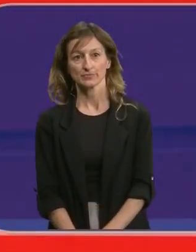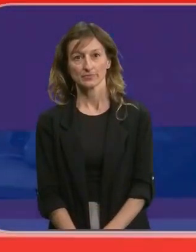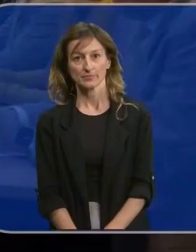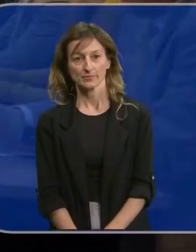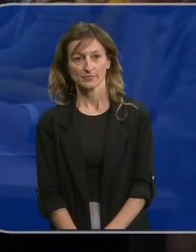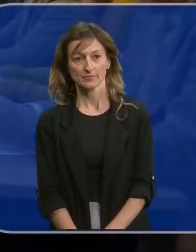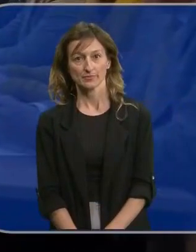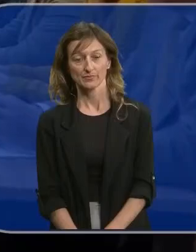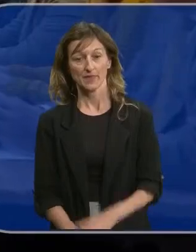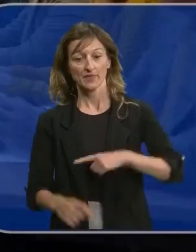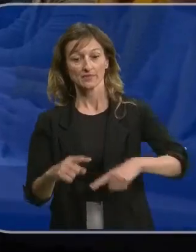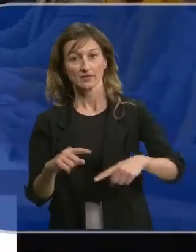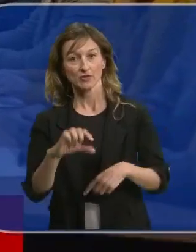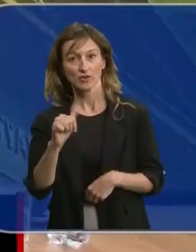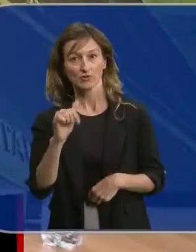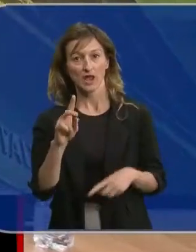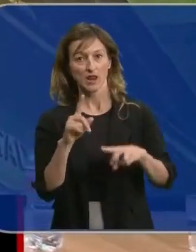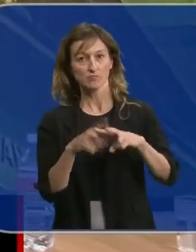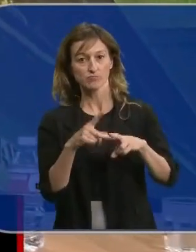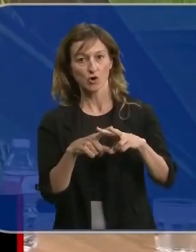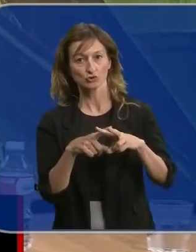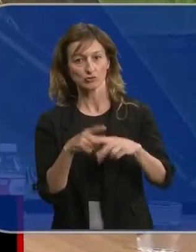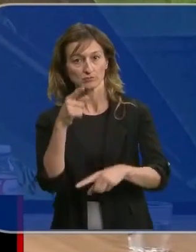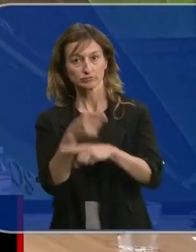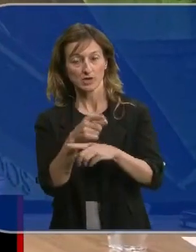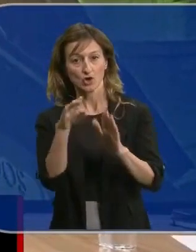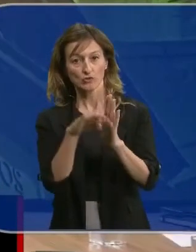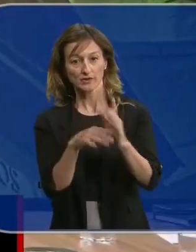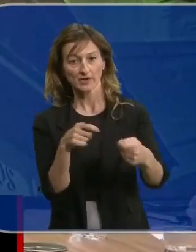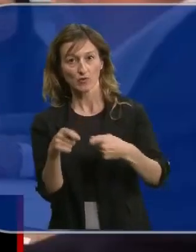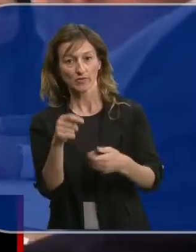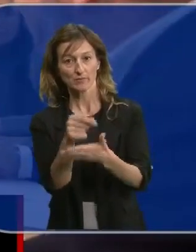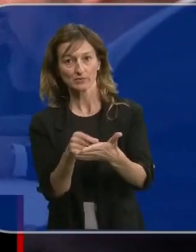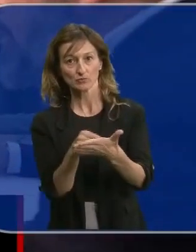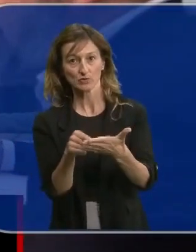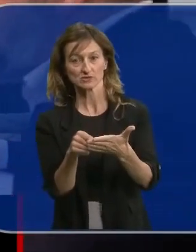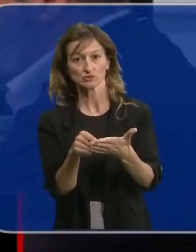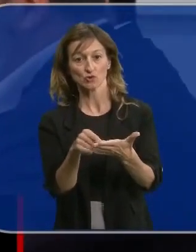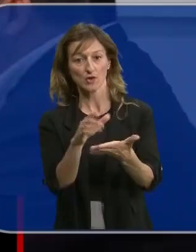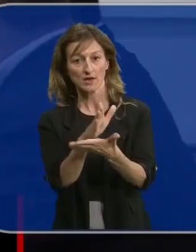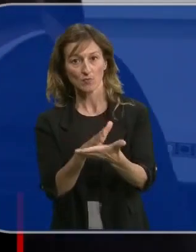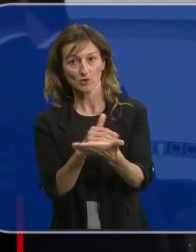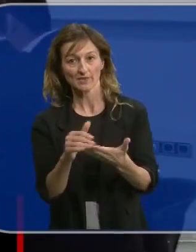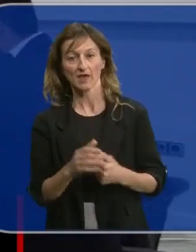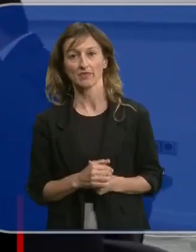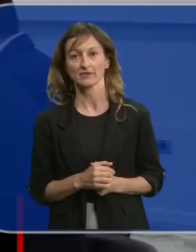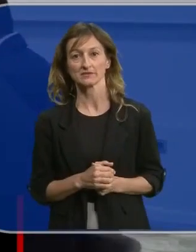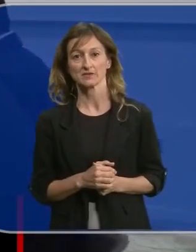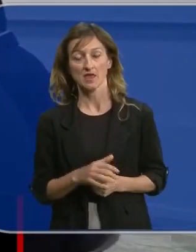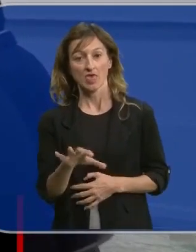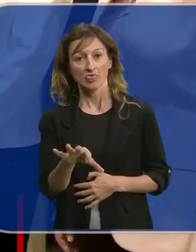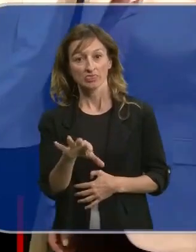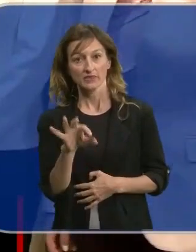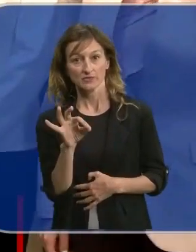ello la dirección Nacional de vox será la que imponga las condiciones en la negociación de los presupuestos idades autónomas la